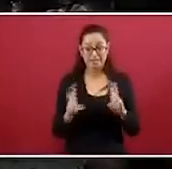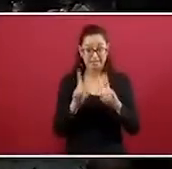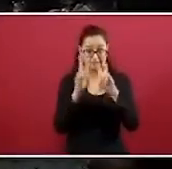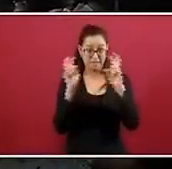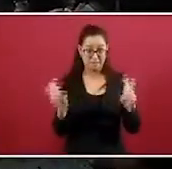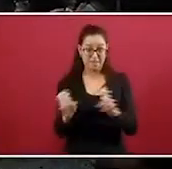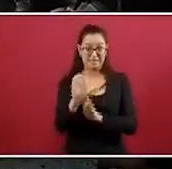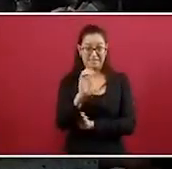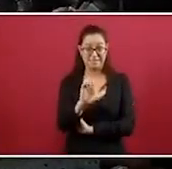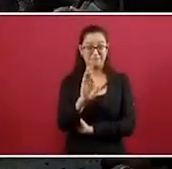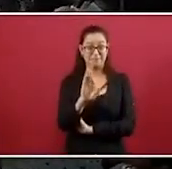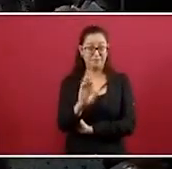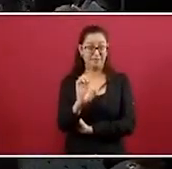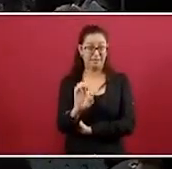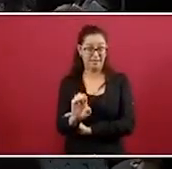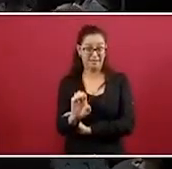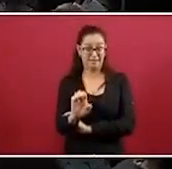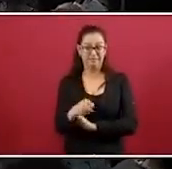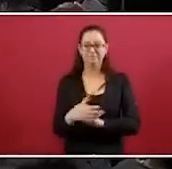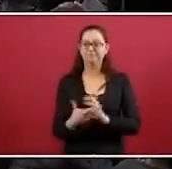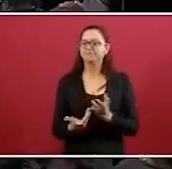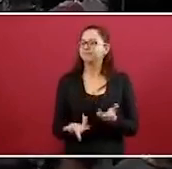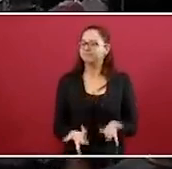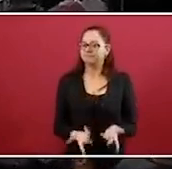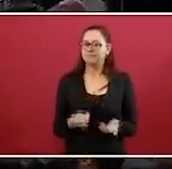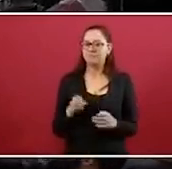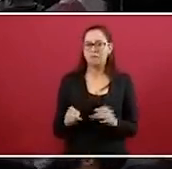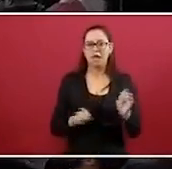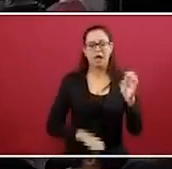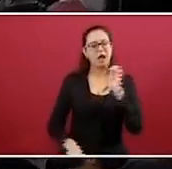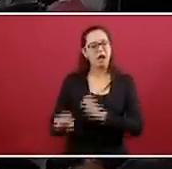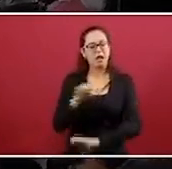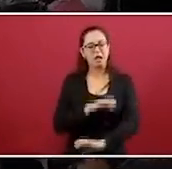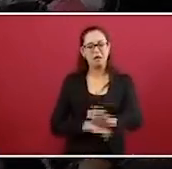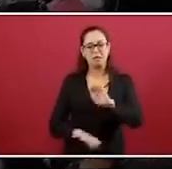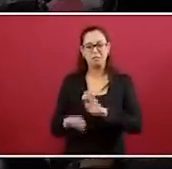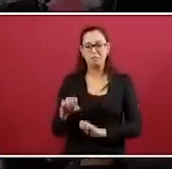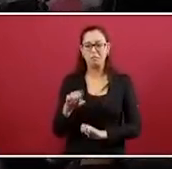Federal de Electricidad, pues era una empresa,